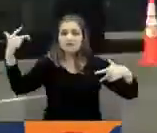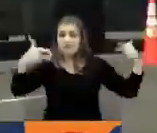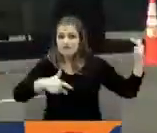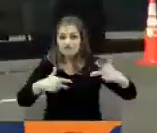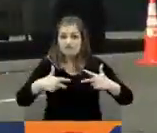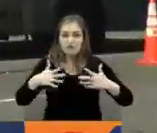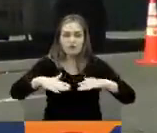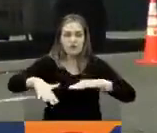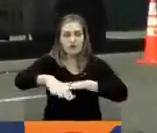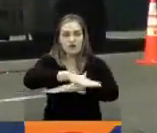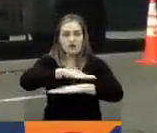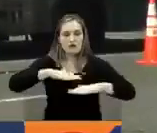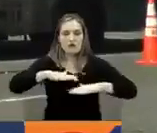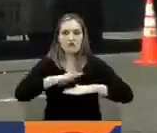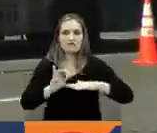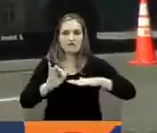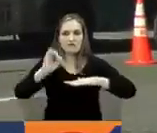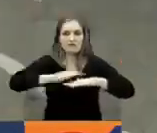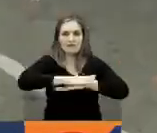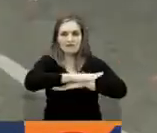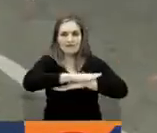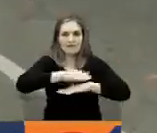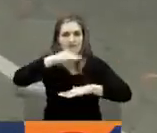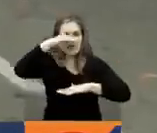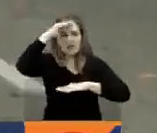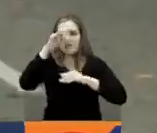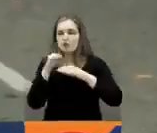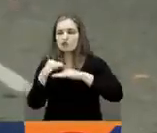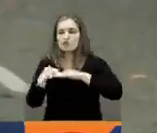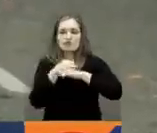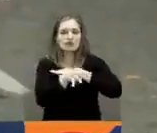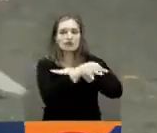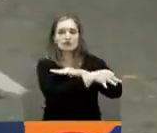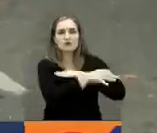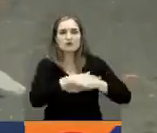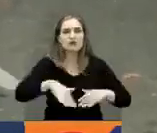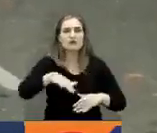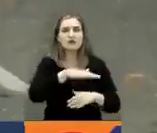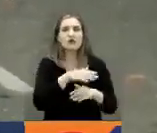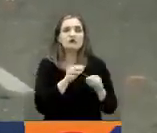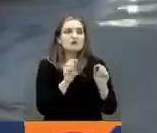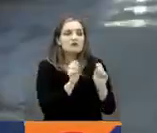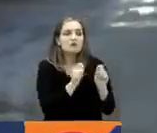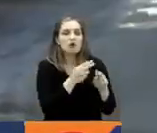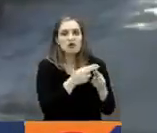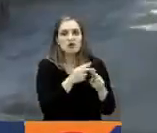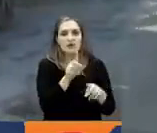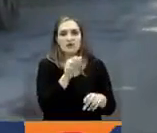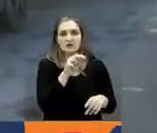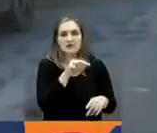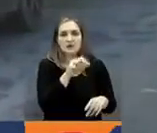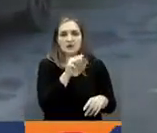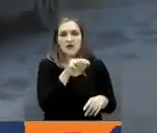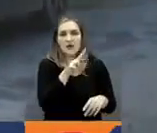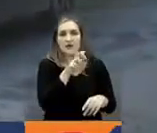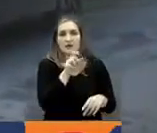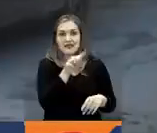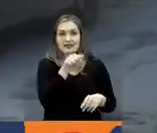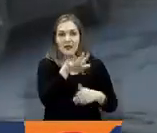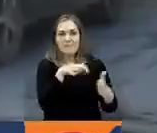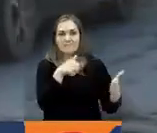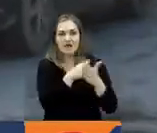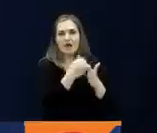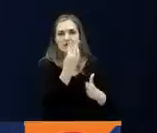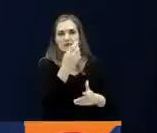área metropolitana del Valle de Aburrá. Un incidente en el sector conocido como San Andrés de Cuerquia dejó 13